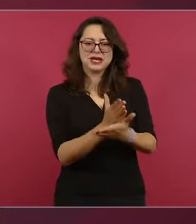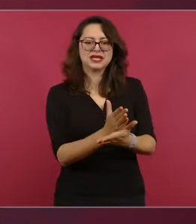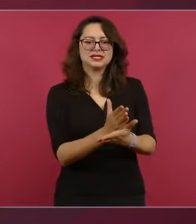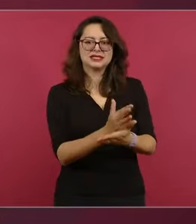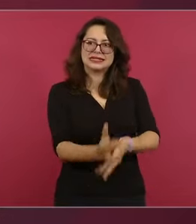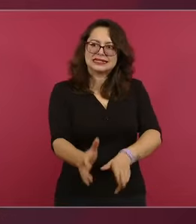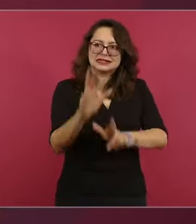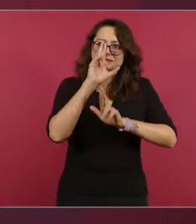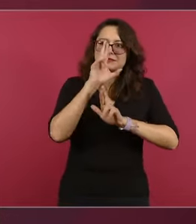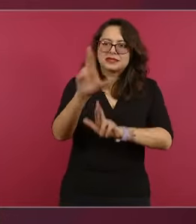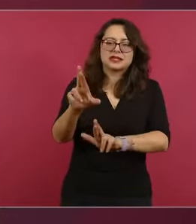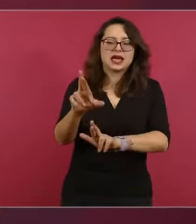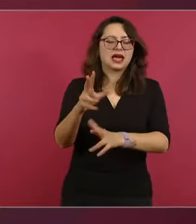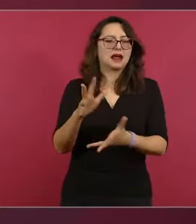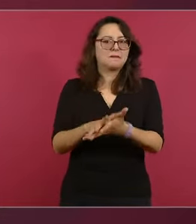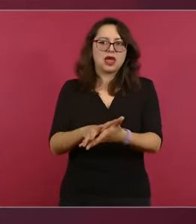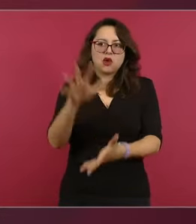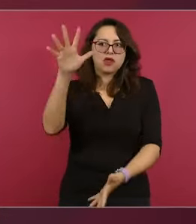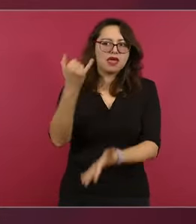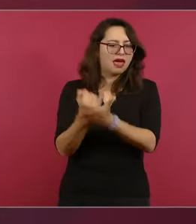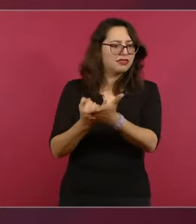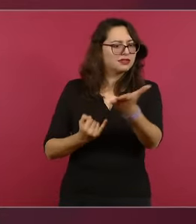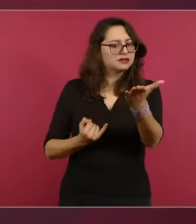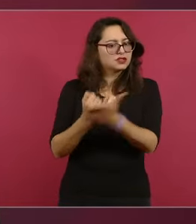para que haya